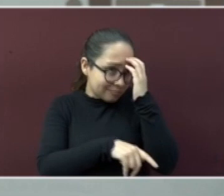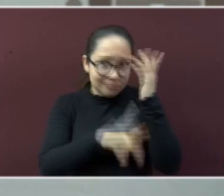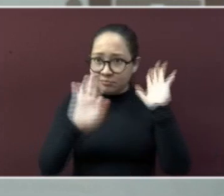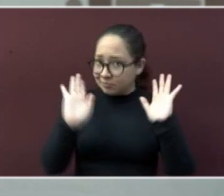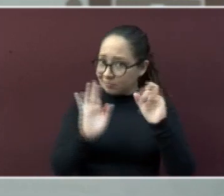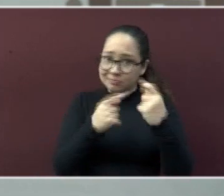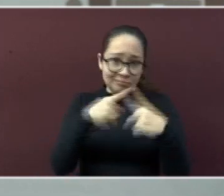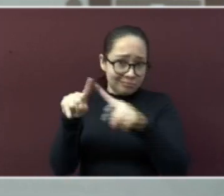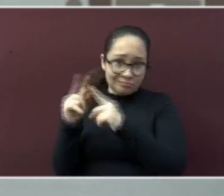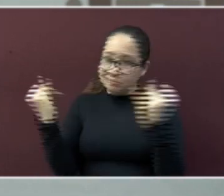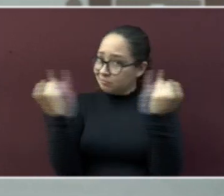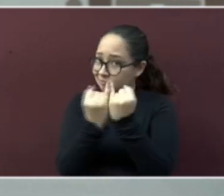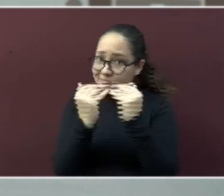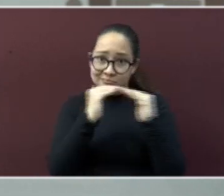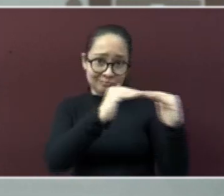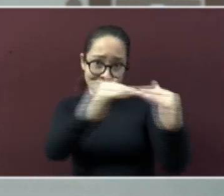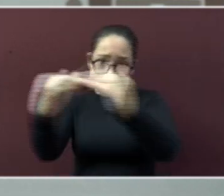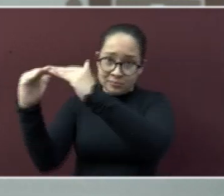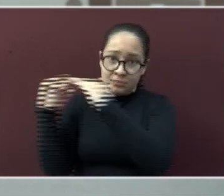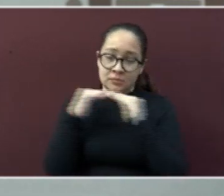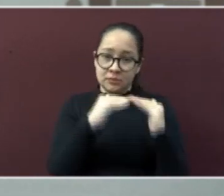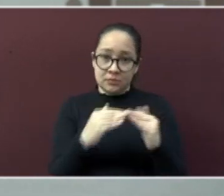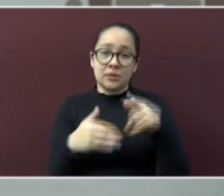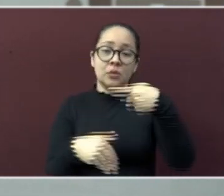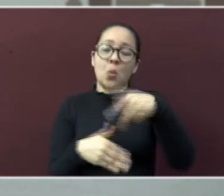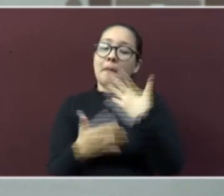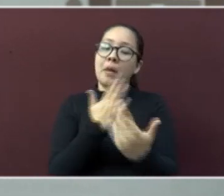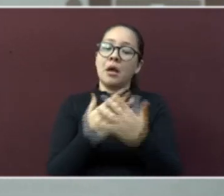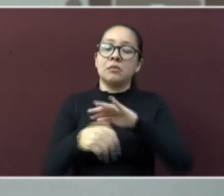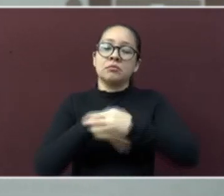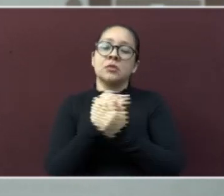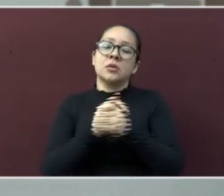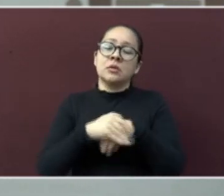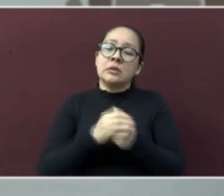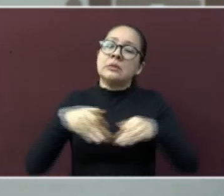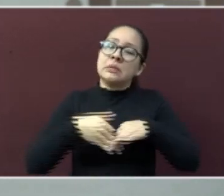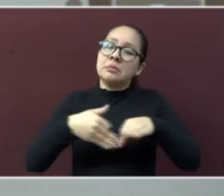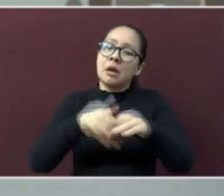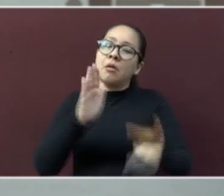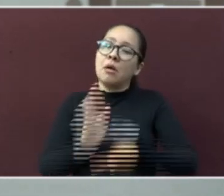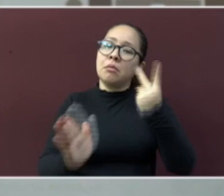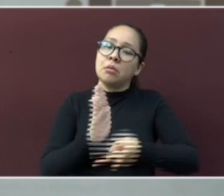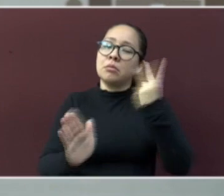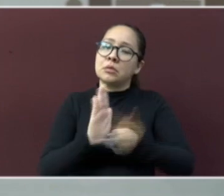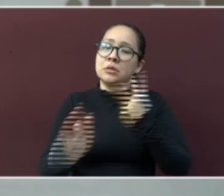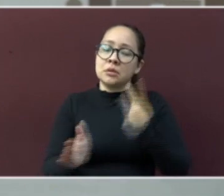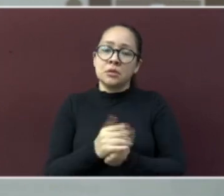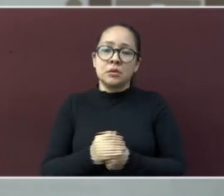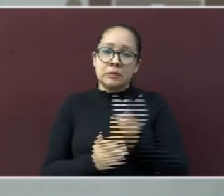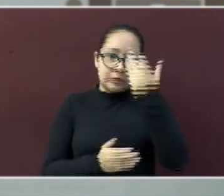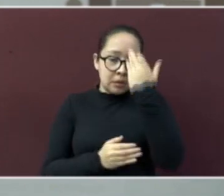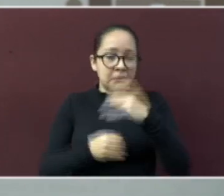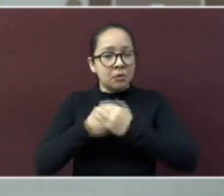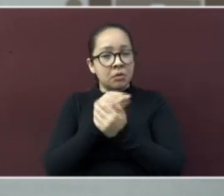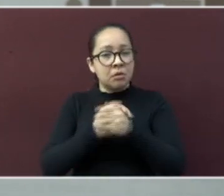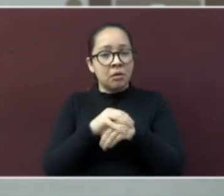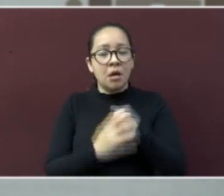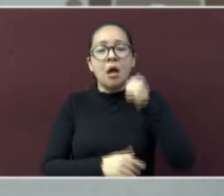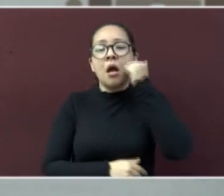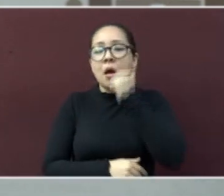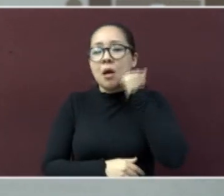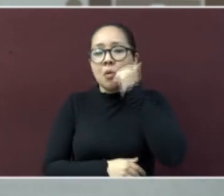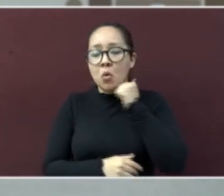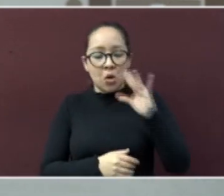lavarse las manos frecuentemente utilizando la técnica correcta del lavado de manos usar jabón preferentemente el